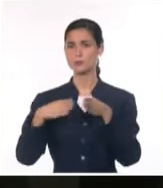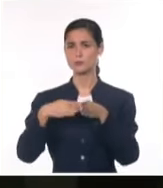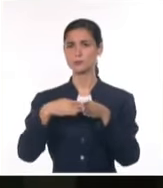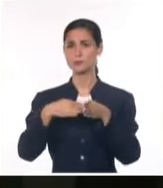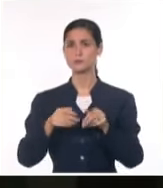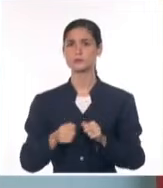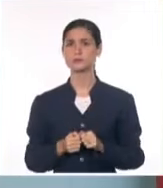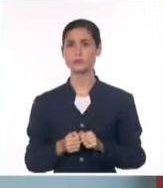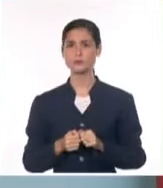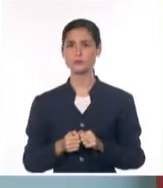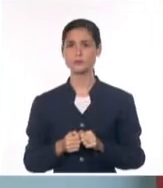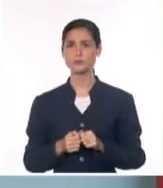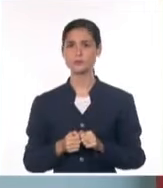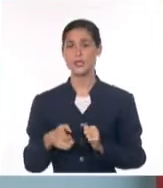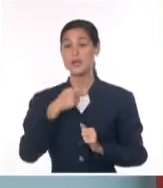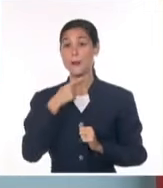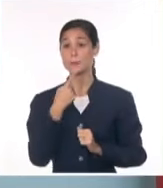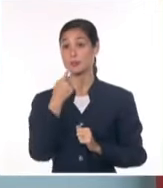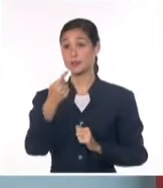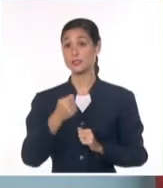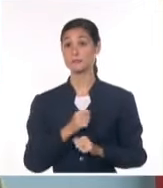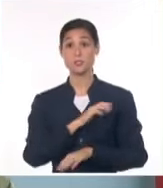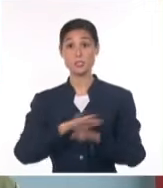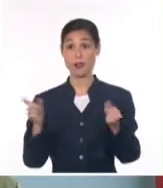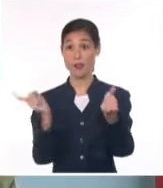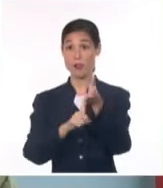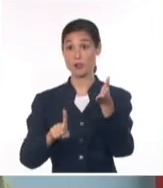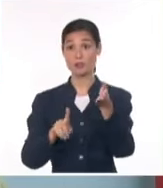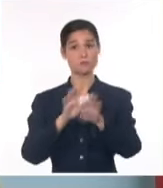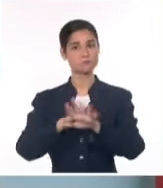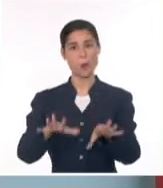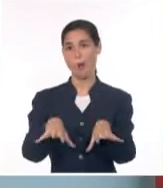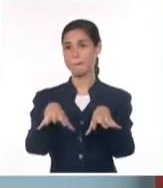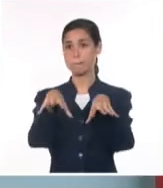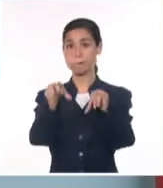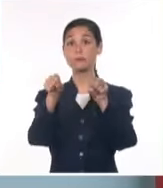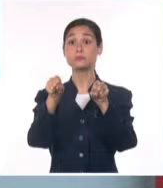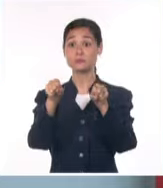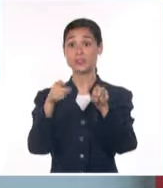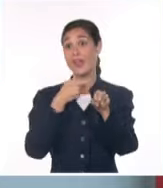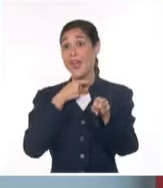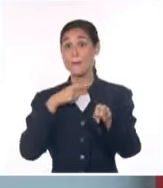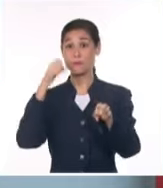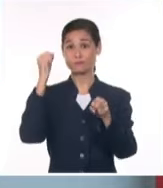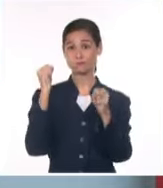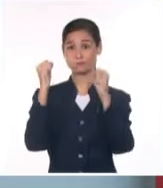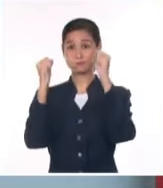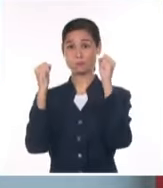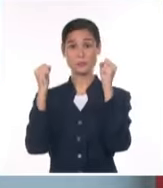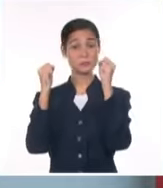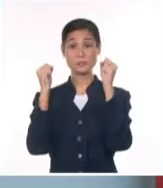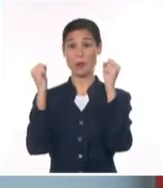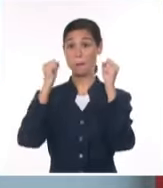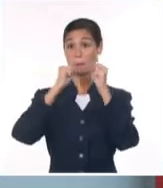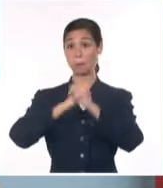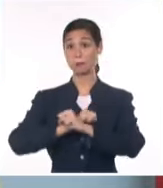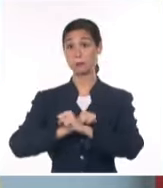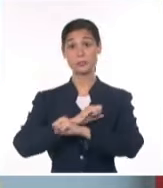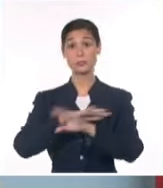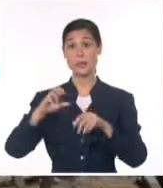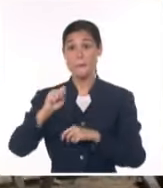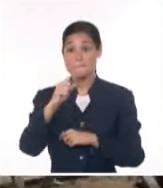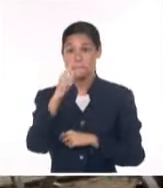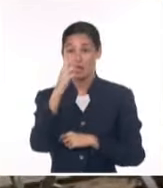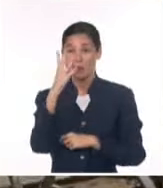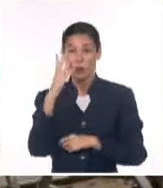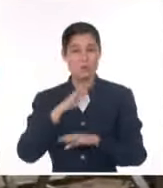daño, se afectó el sistema eléctrico, hay un grupo de transformadores que fueron afectados, que de hecho durante la madrugada se ha